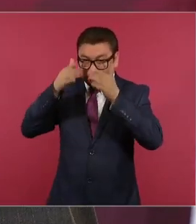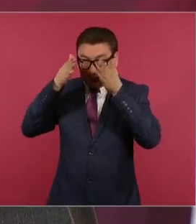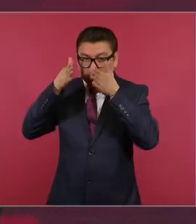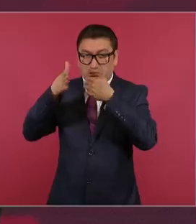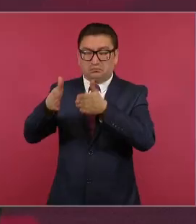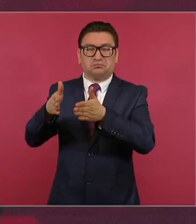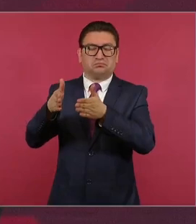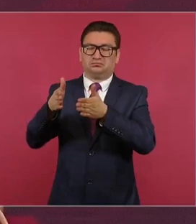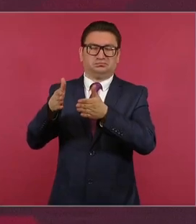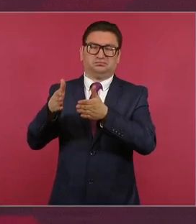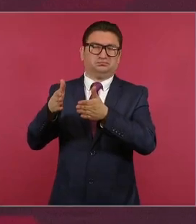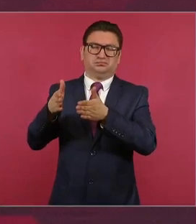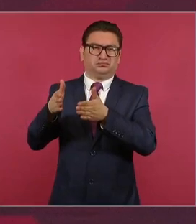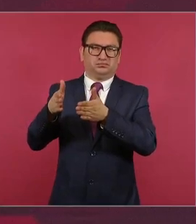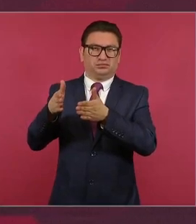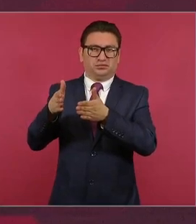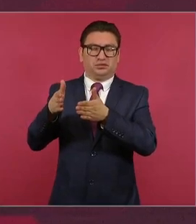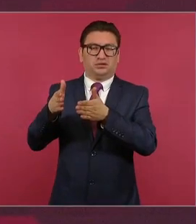de